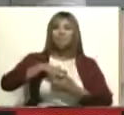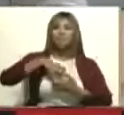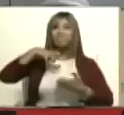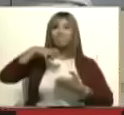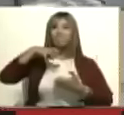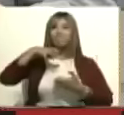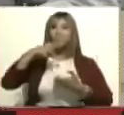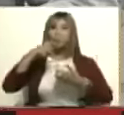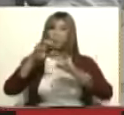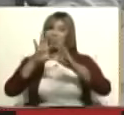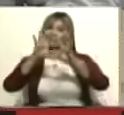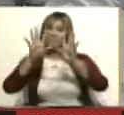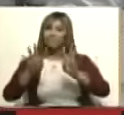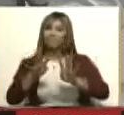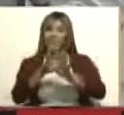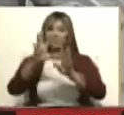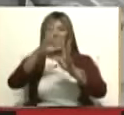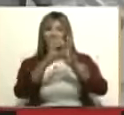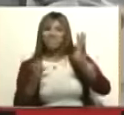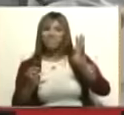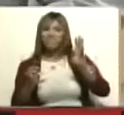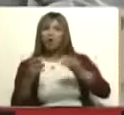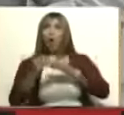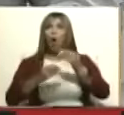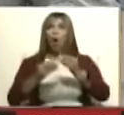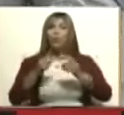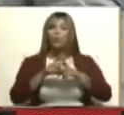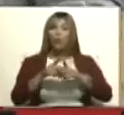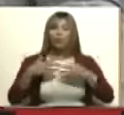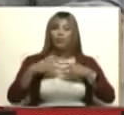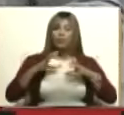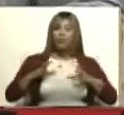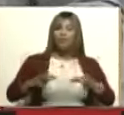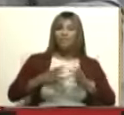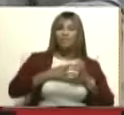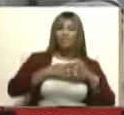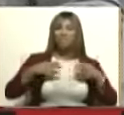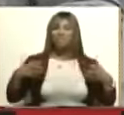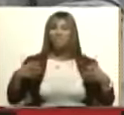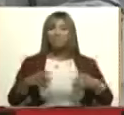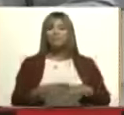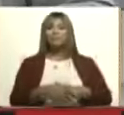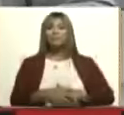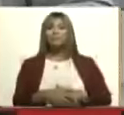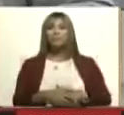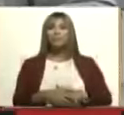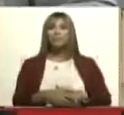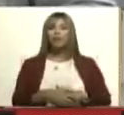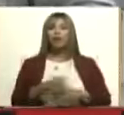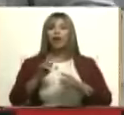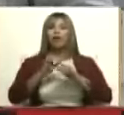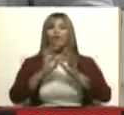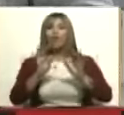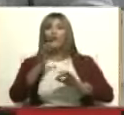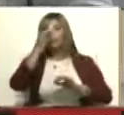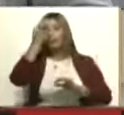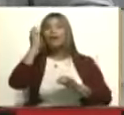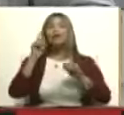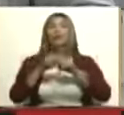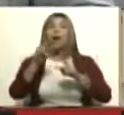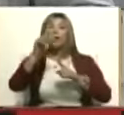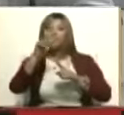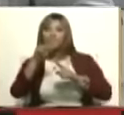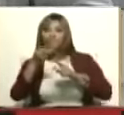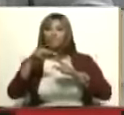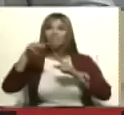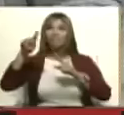de las barandas, la manera como se da la desgarradura es parecido a un listo o